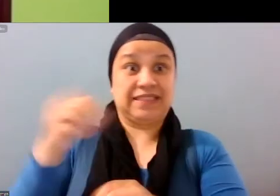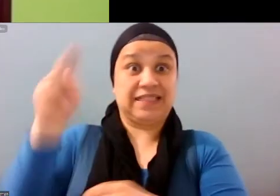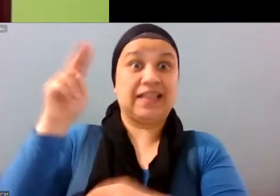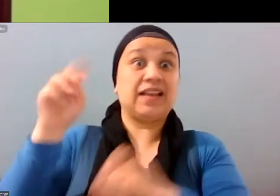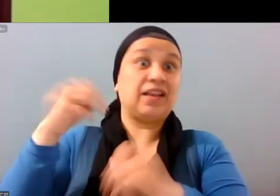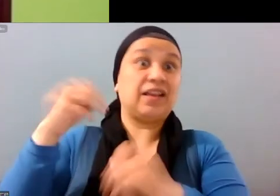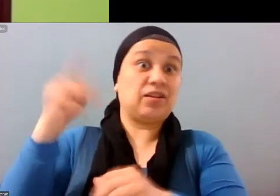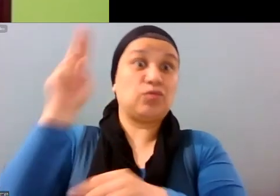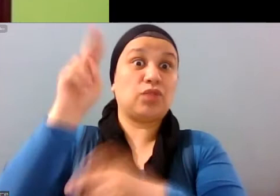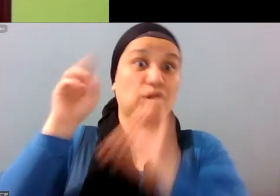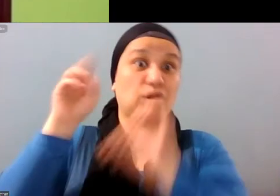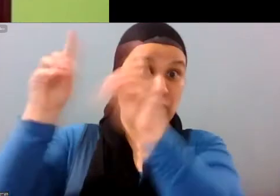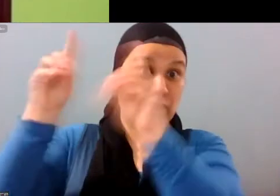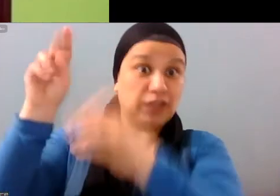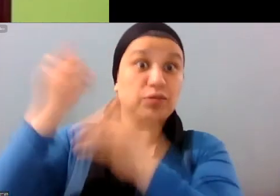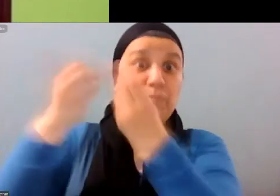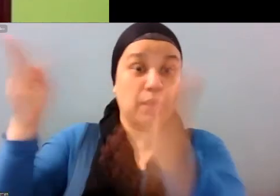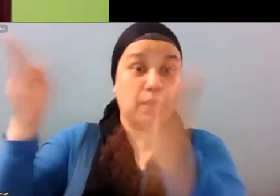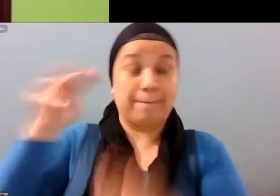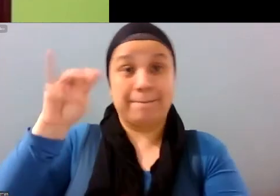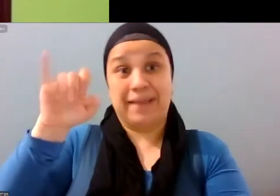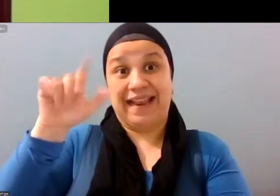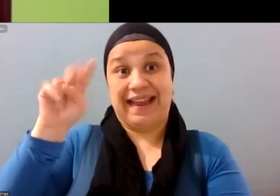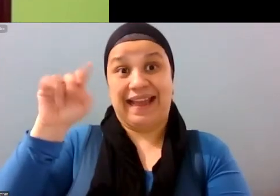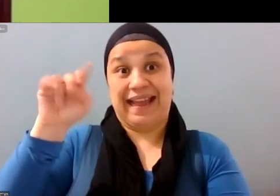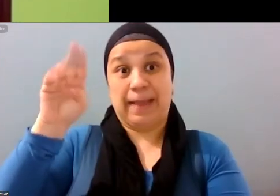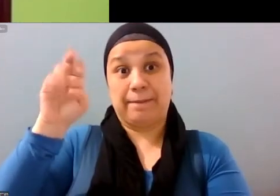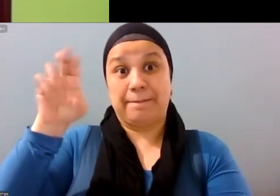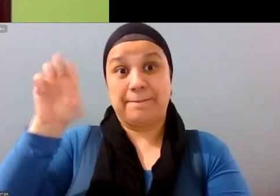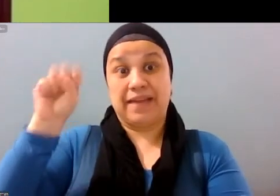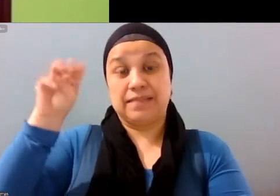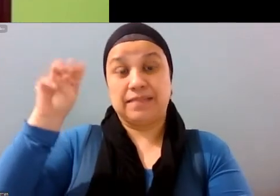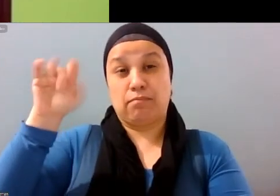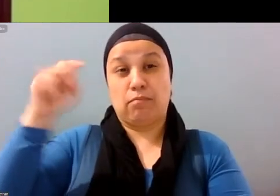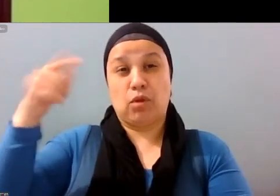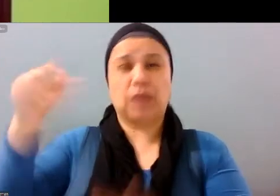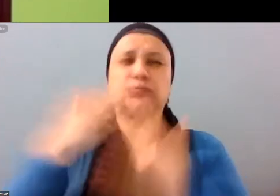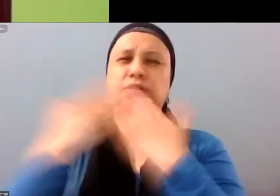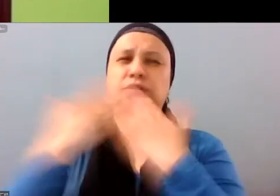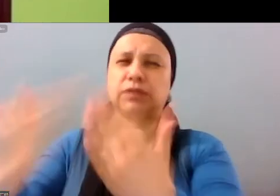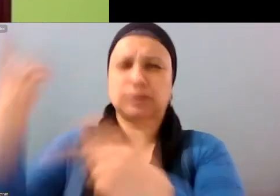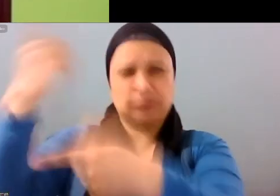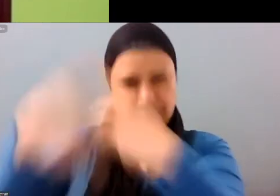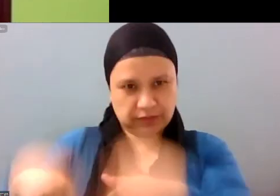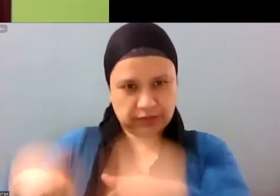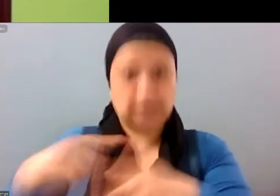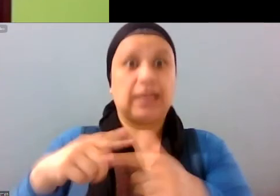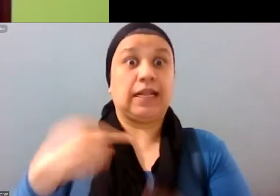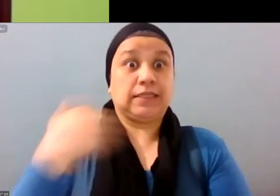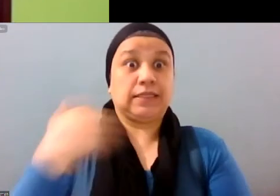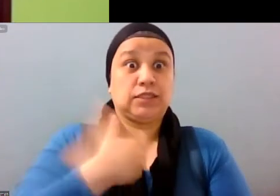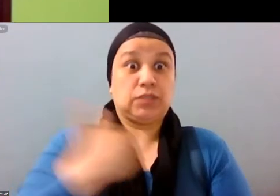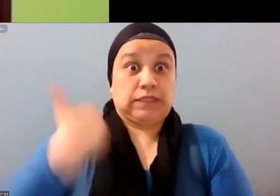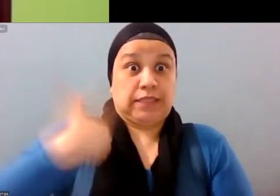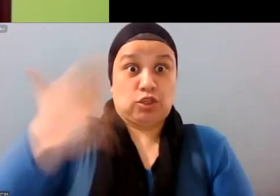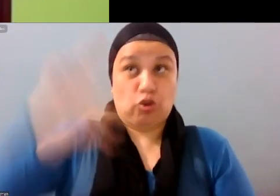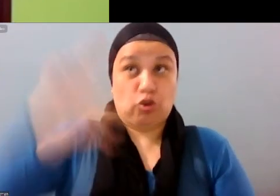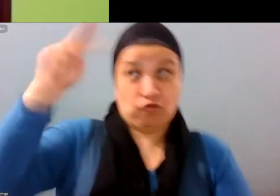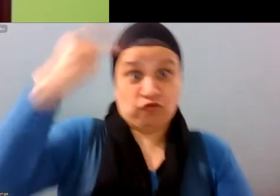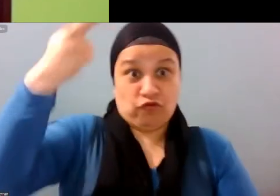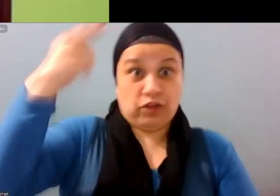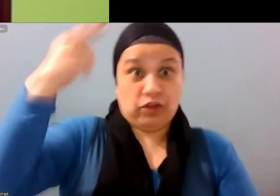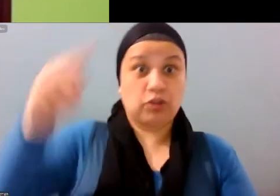Brenes Monge, muchísimas gracias por acompañarnos. Al señor rector de nuestra Universidad Estatal a Distancia, don Rodrigo